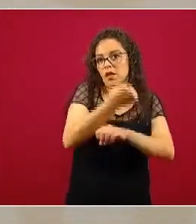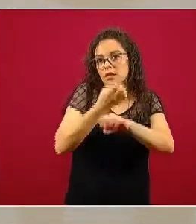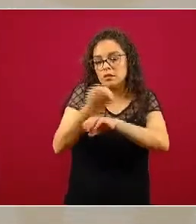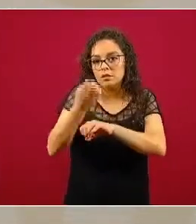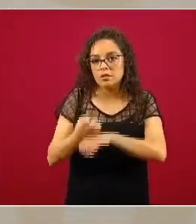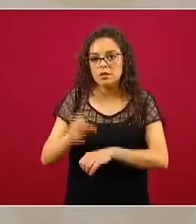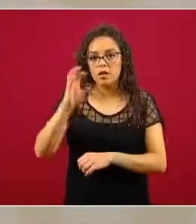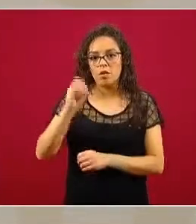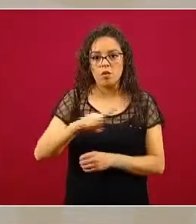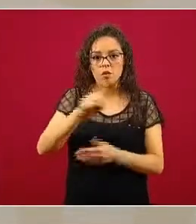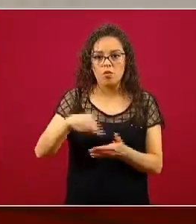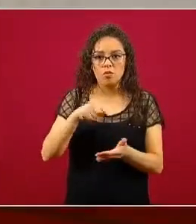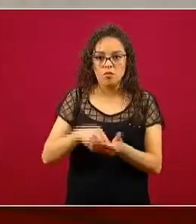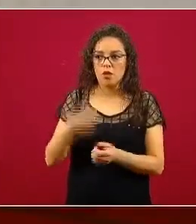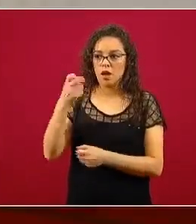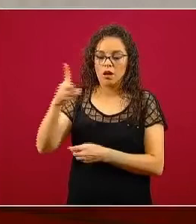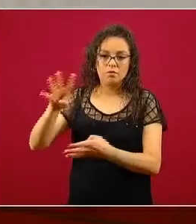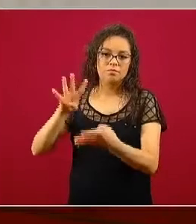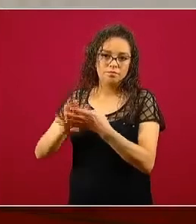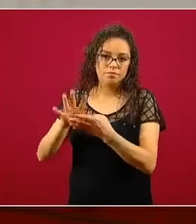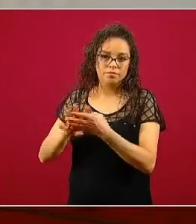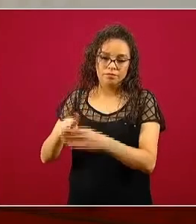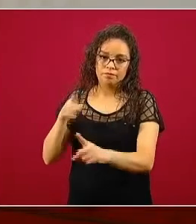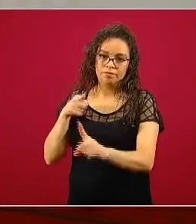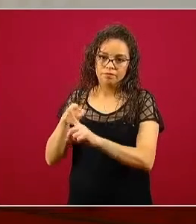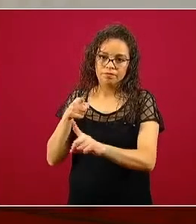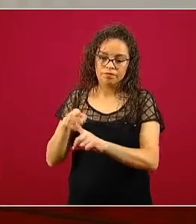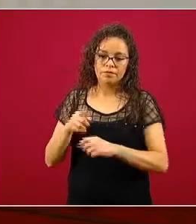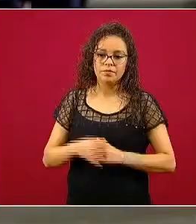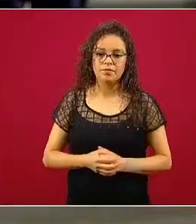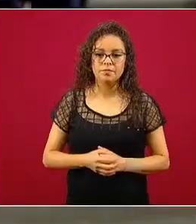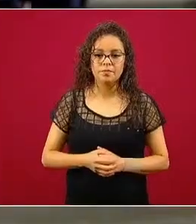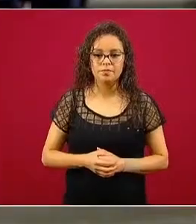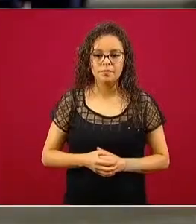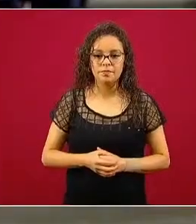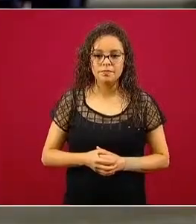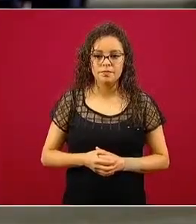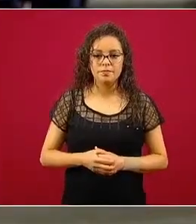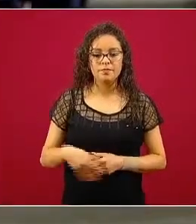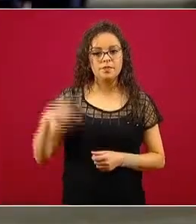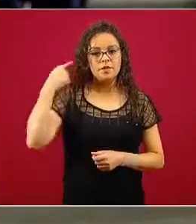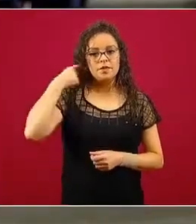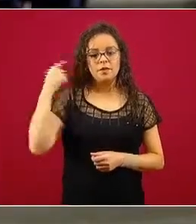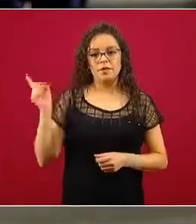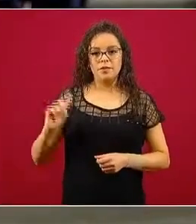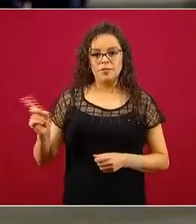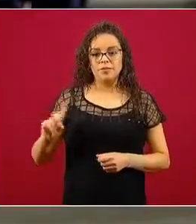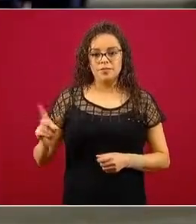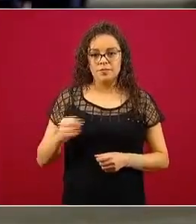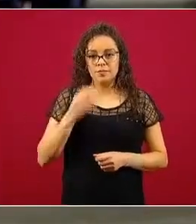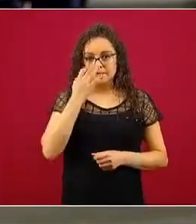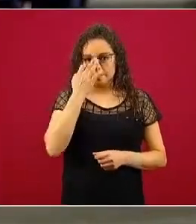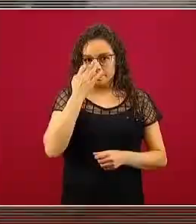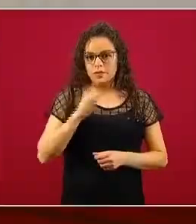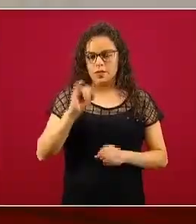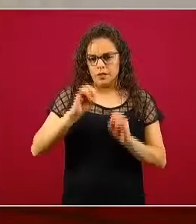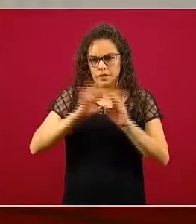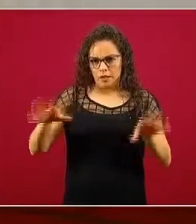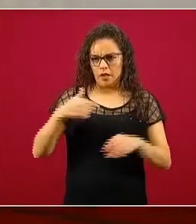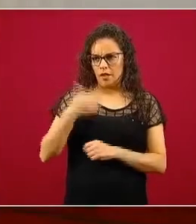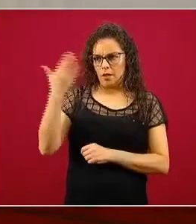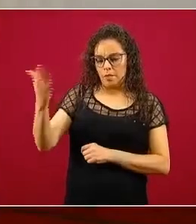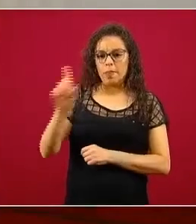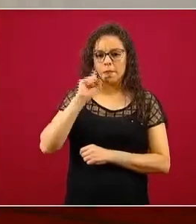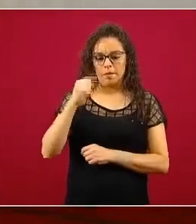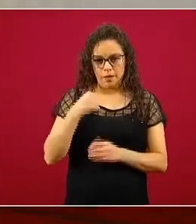en una de estas instalaciones de manera específica. ¿Podría darnos los datos de cuántas pruebas han estado haciendo en los... Claro, lo solicitamos y mañana